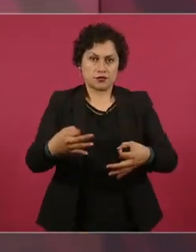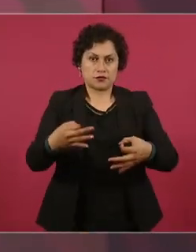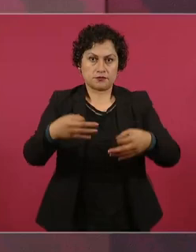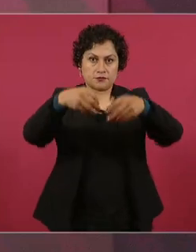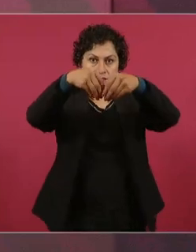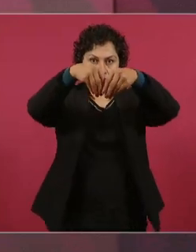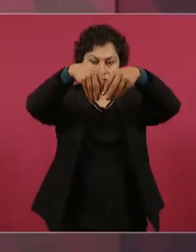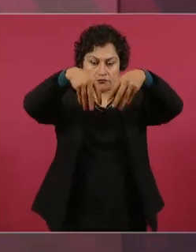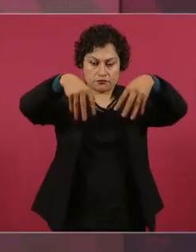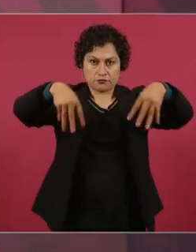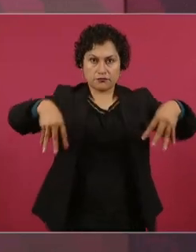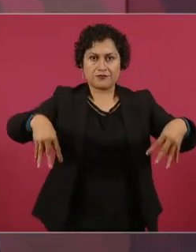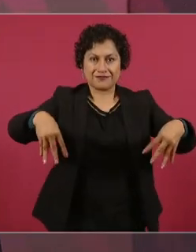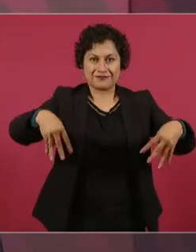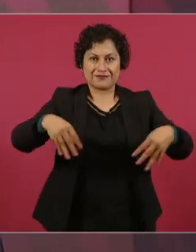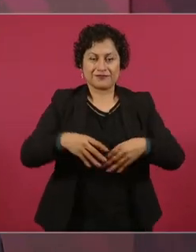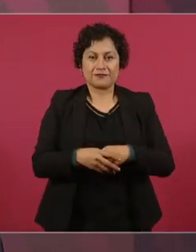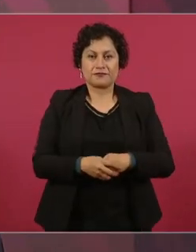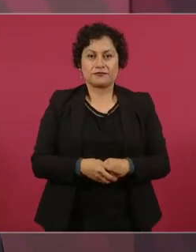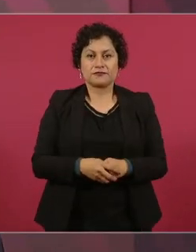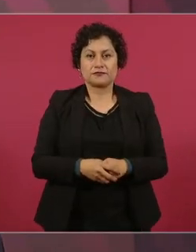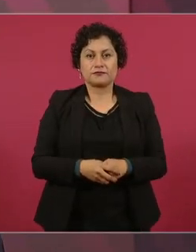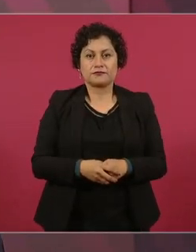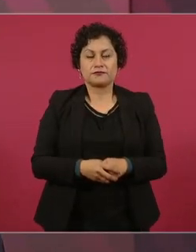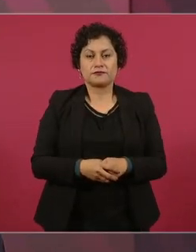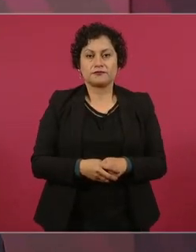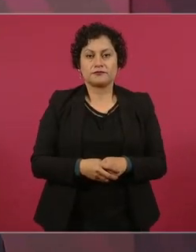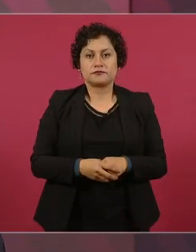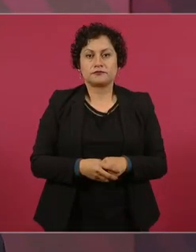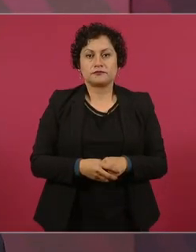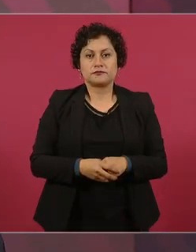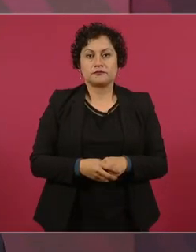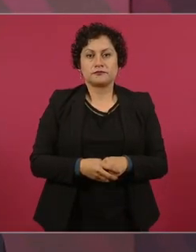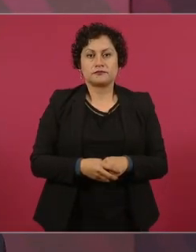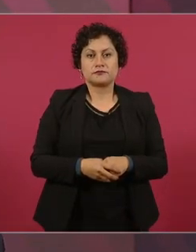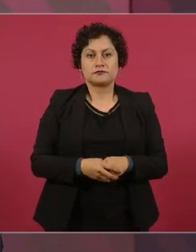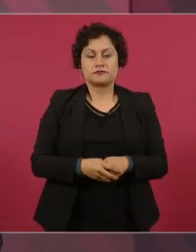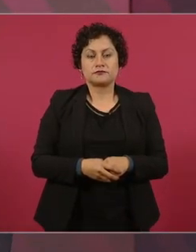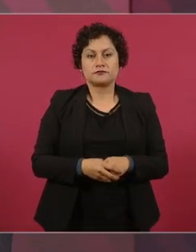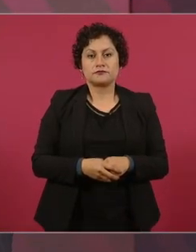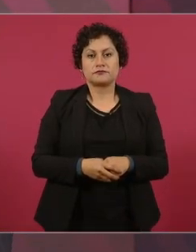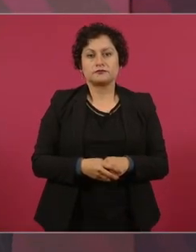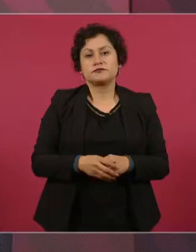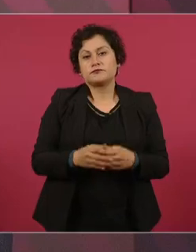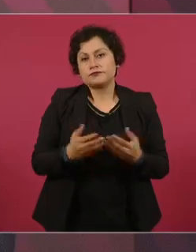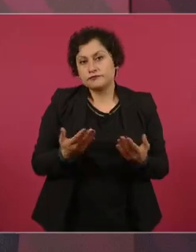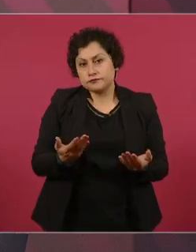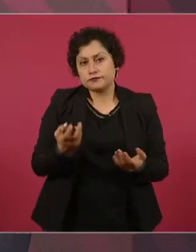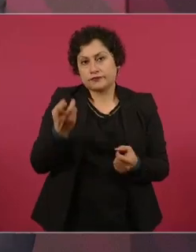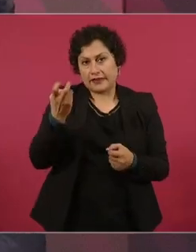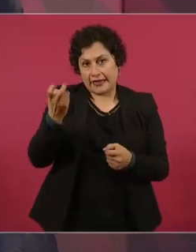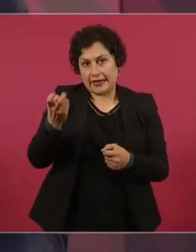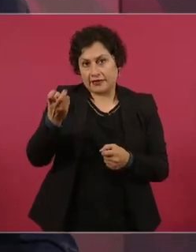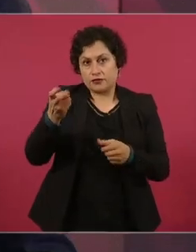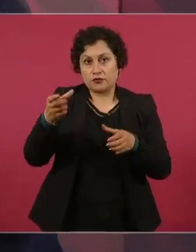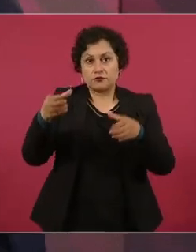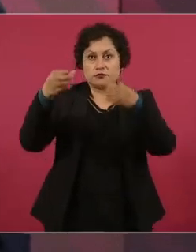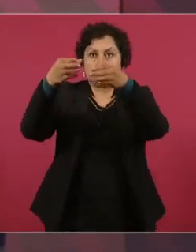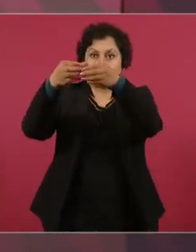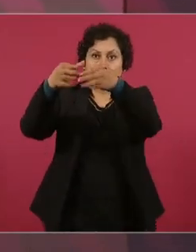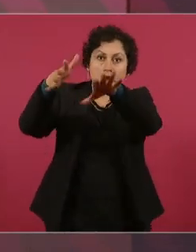pensamos que así se podía.